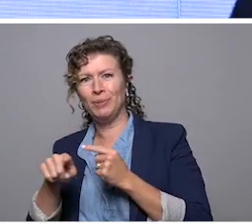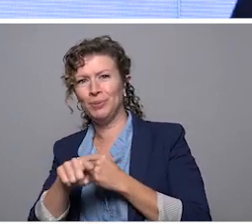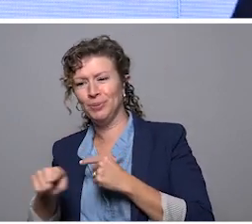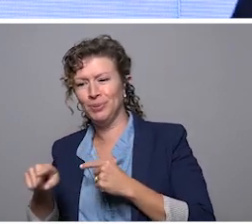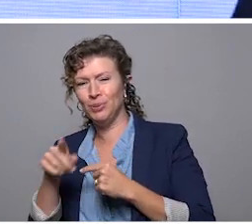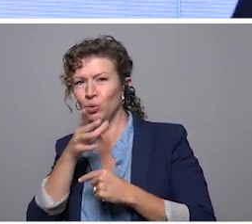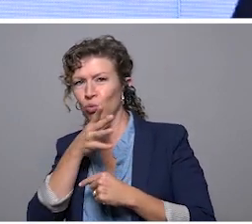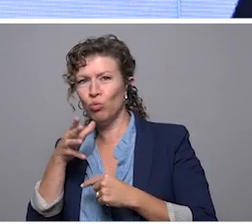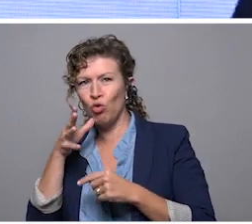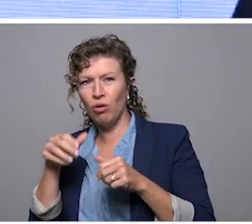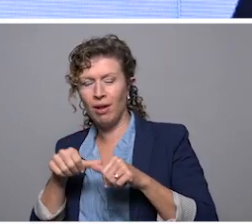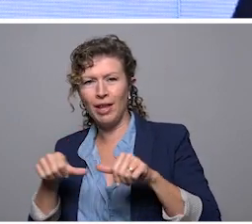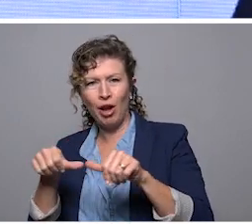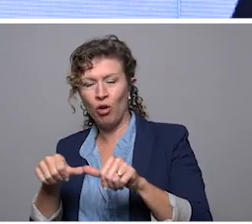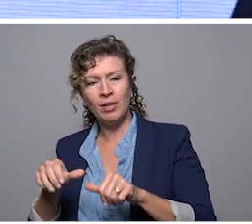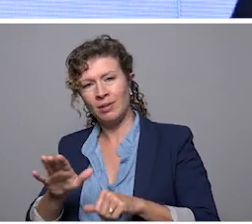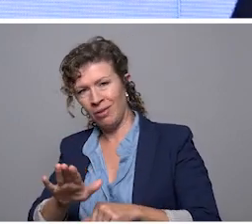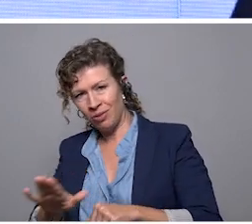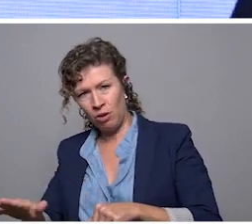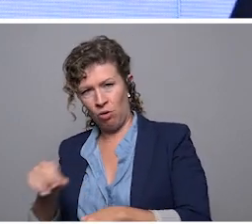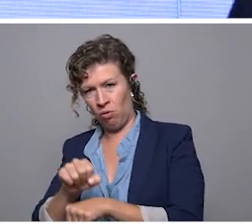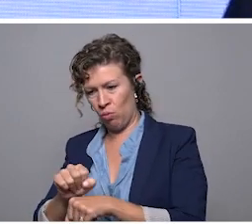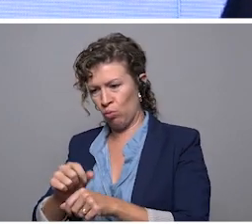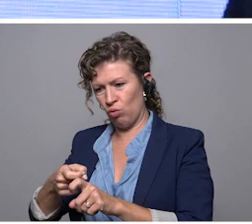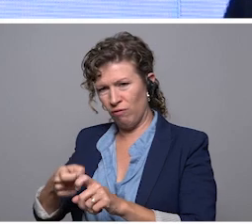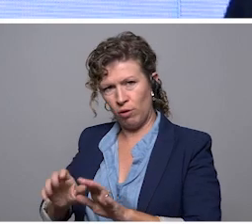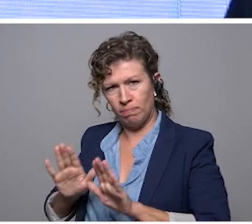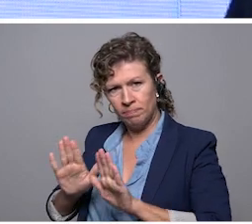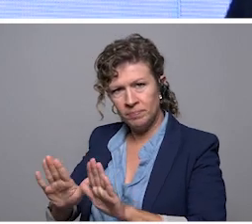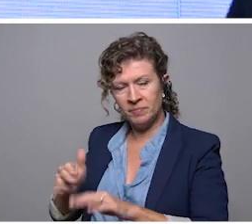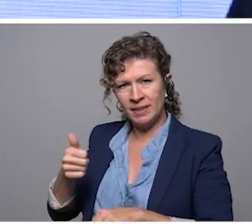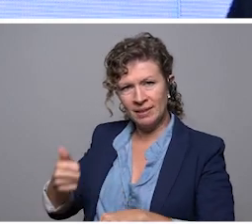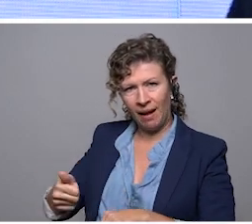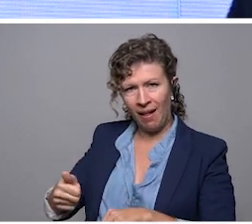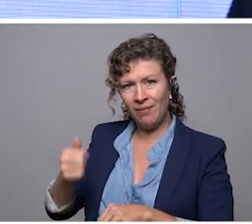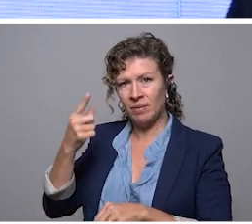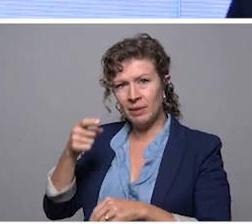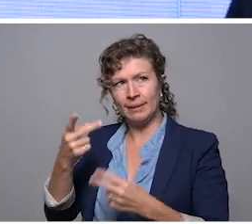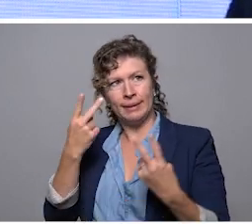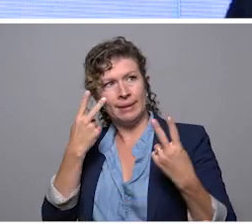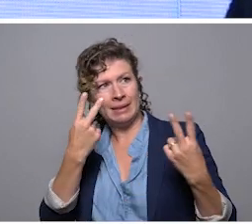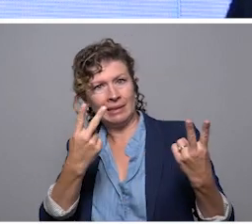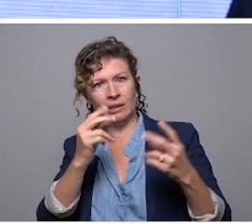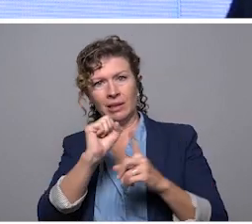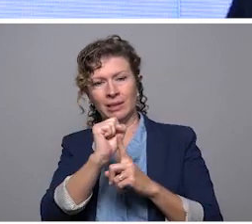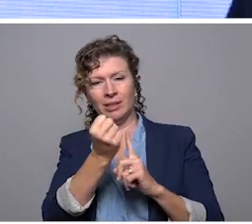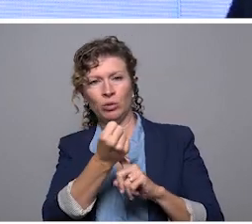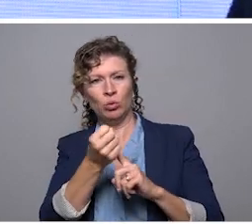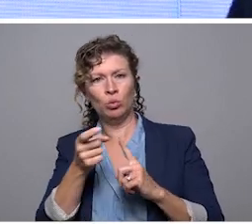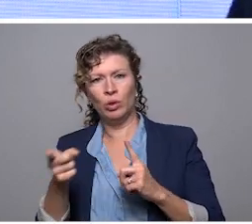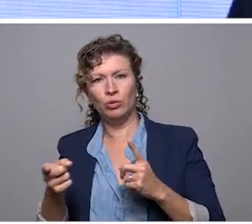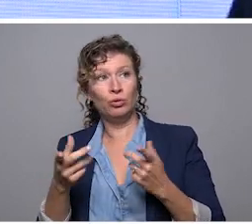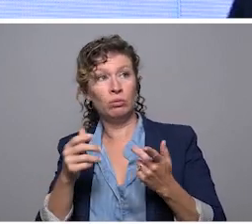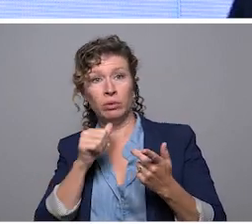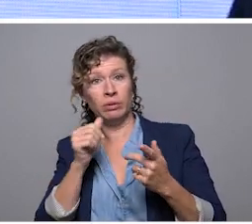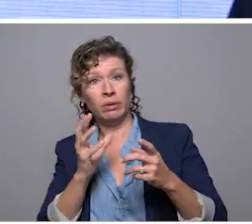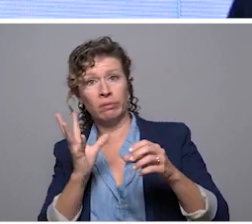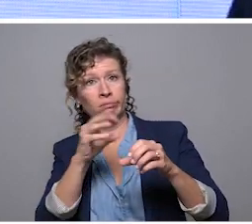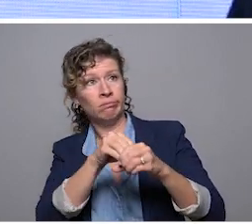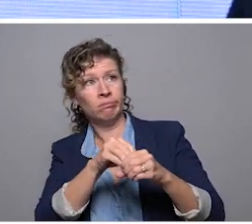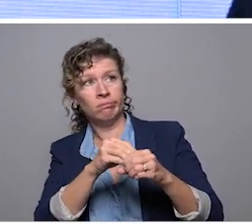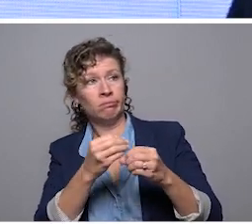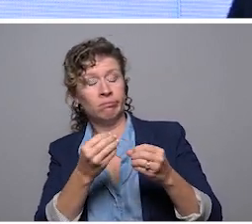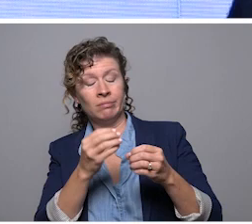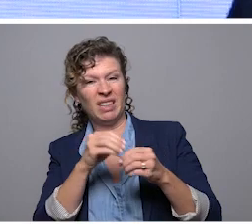una estrategia de respuesta inmediata a la necesidad de incluirse financiera ente en un mundo moderno eh